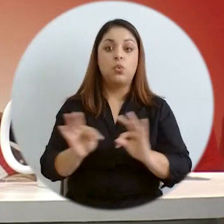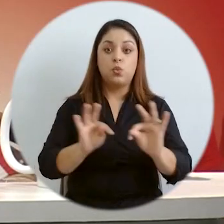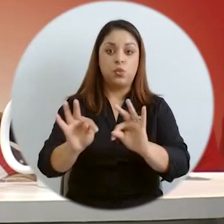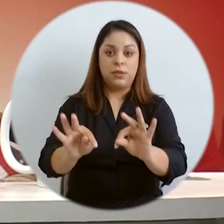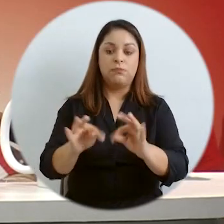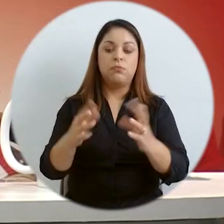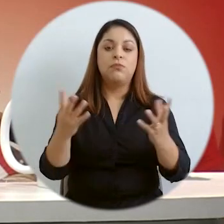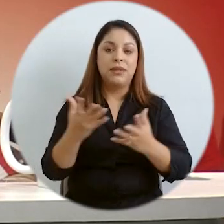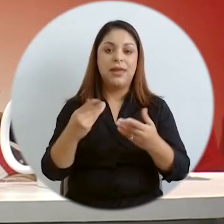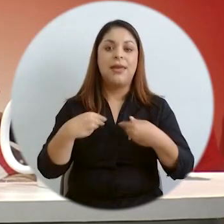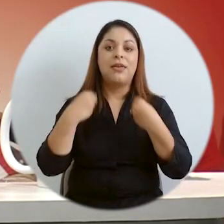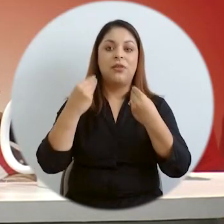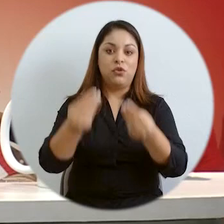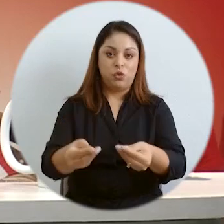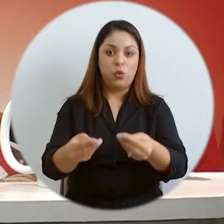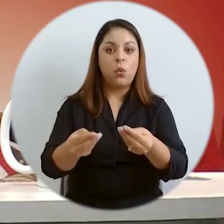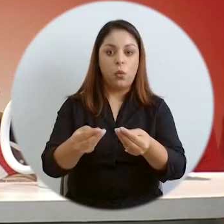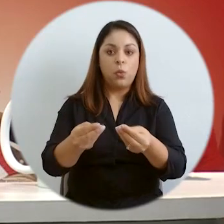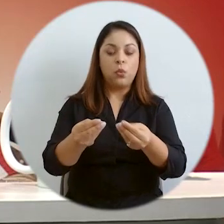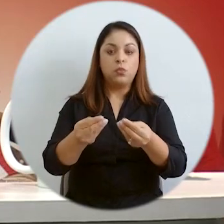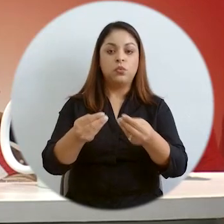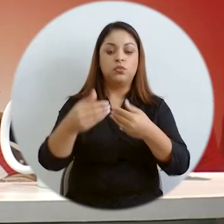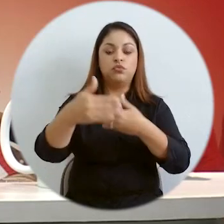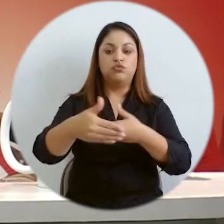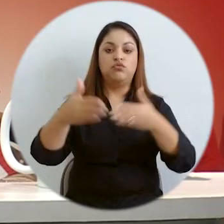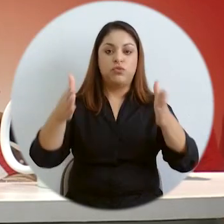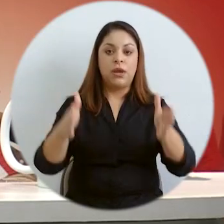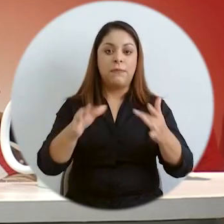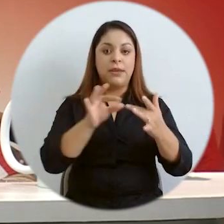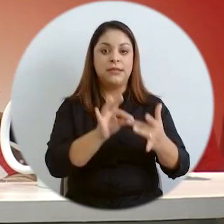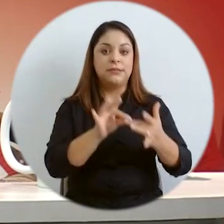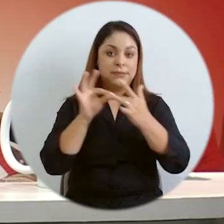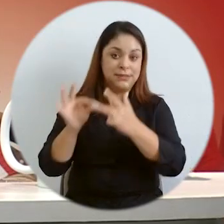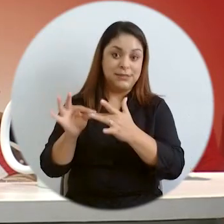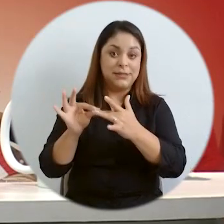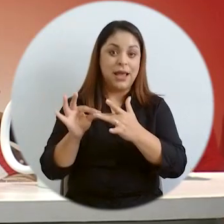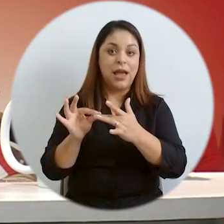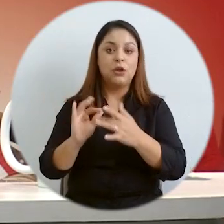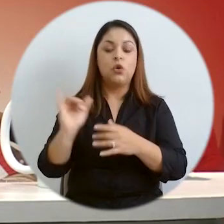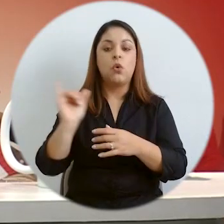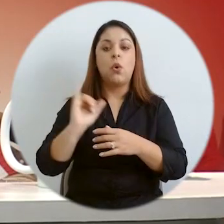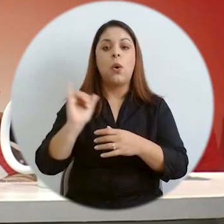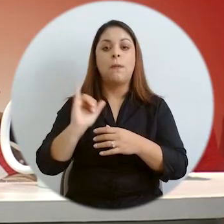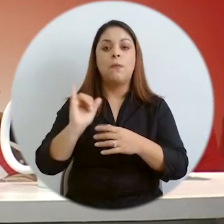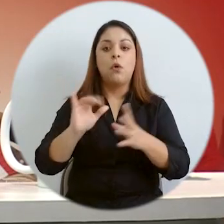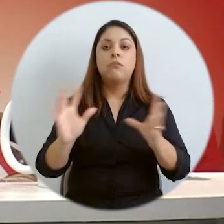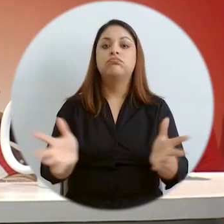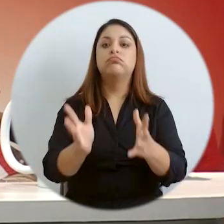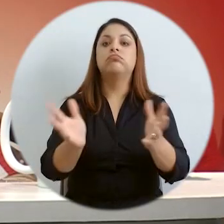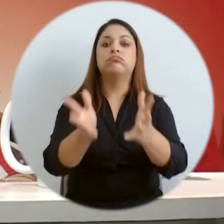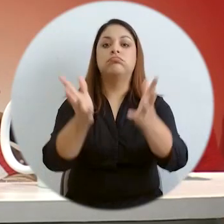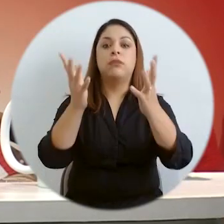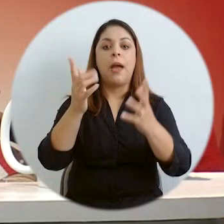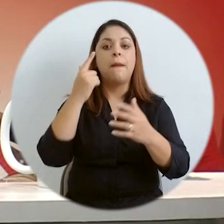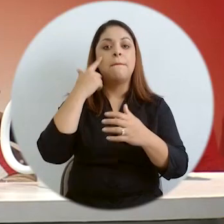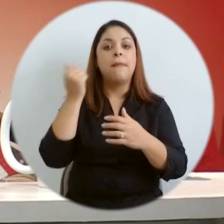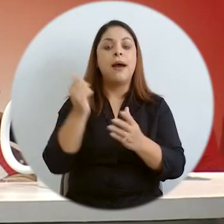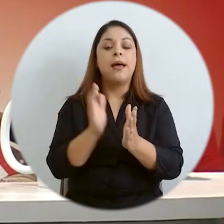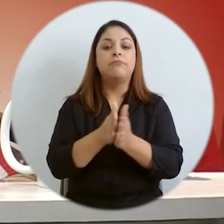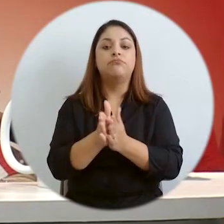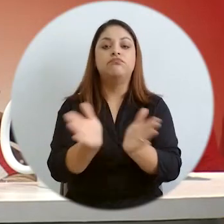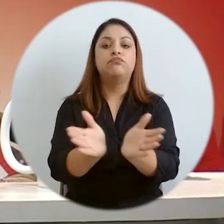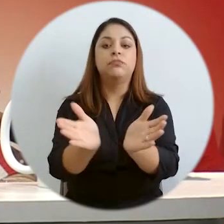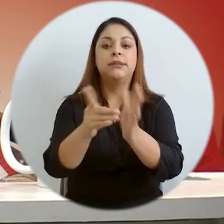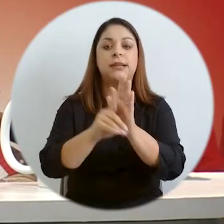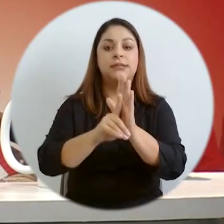en el que se brindó un régimen especial de concesiones con una serie de incentivos para promover el